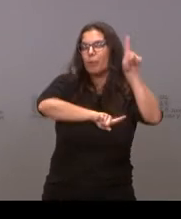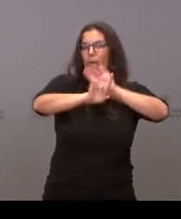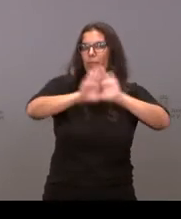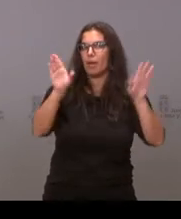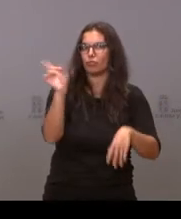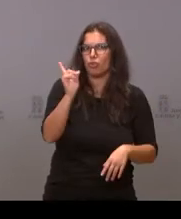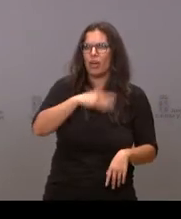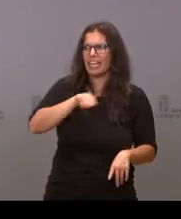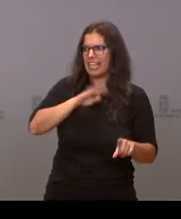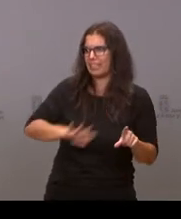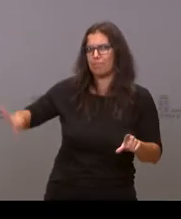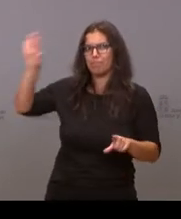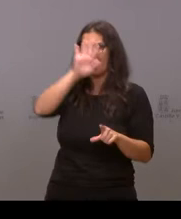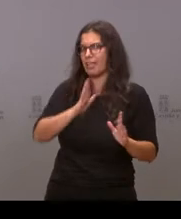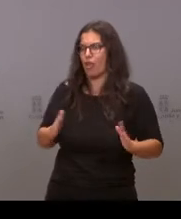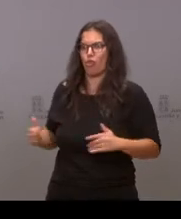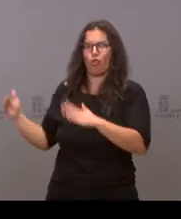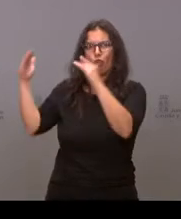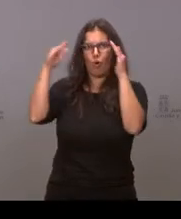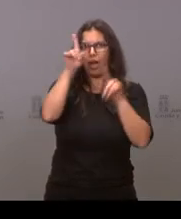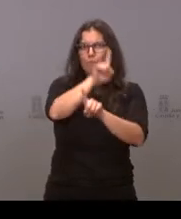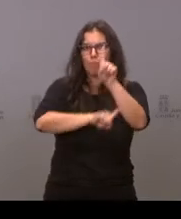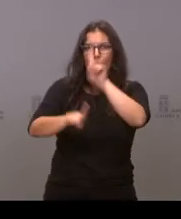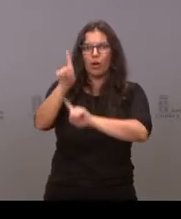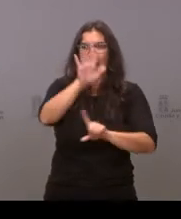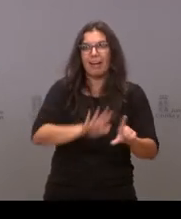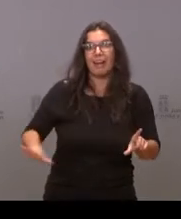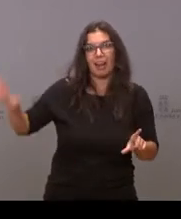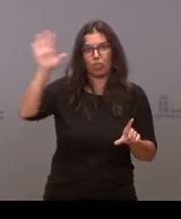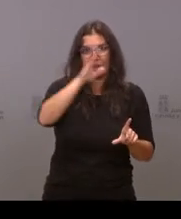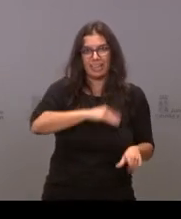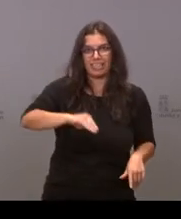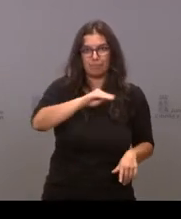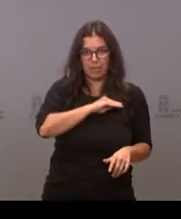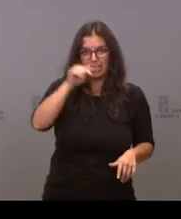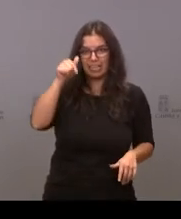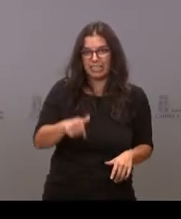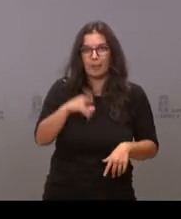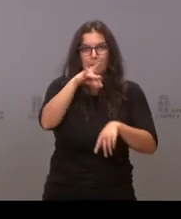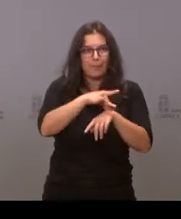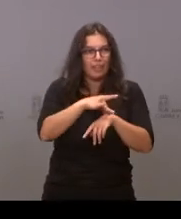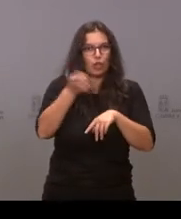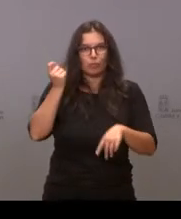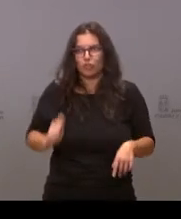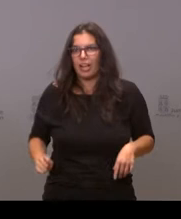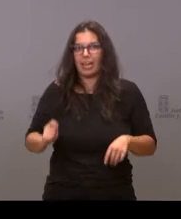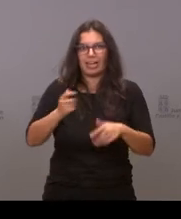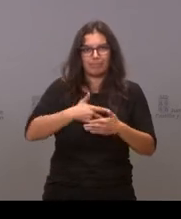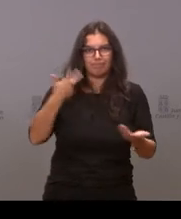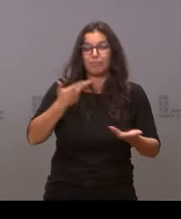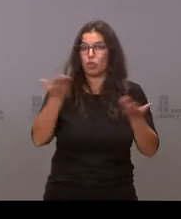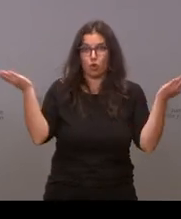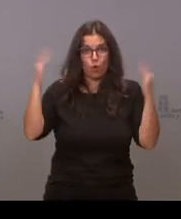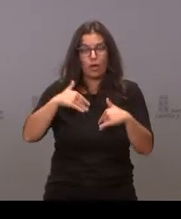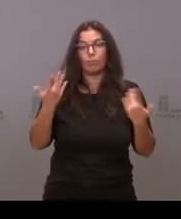españa' es un problema nacional de nuestro país de españa y por tanto reclamamos una vez